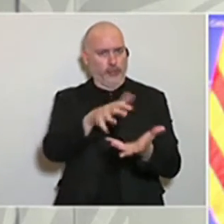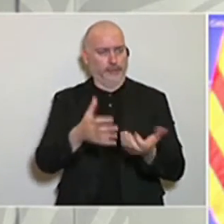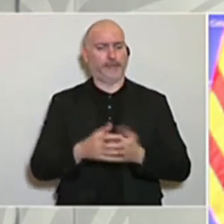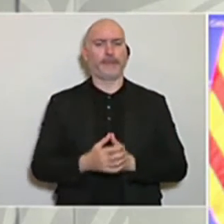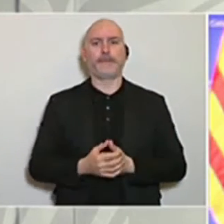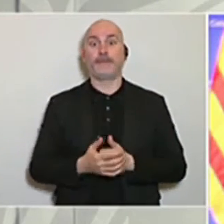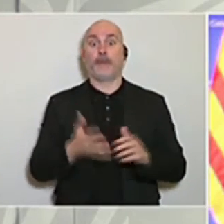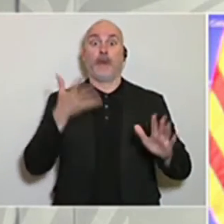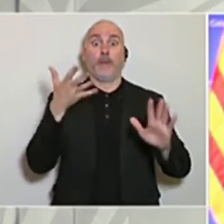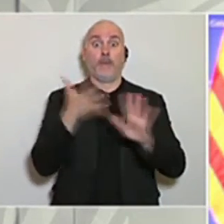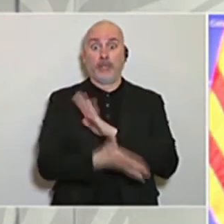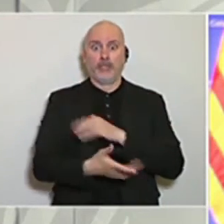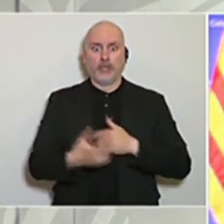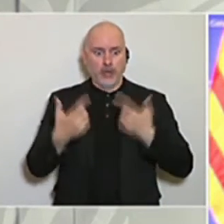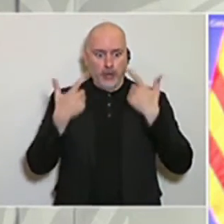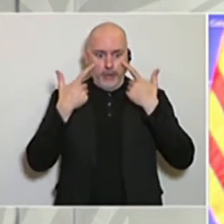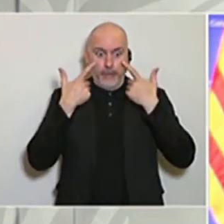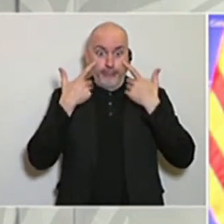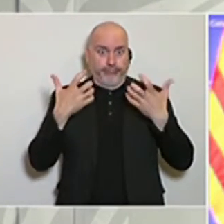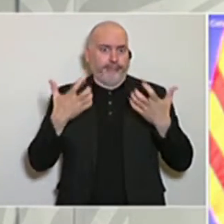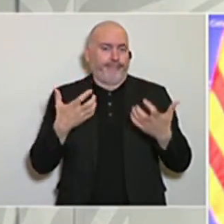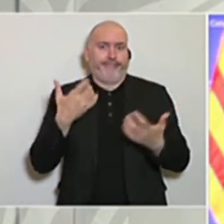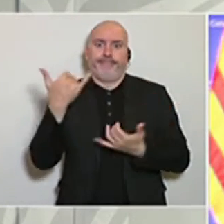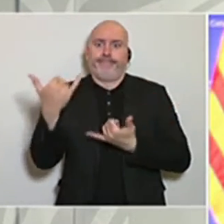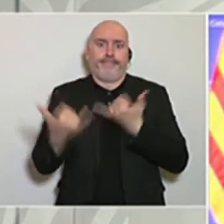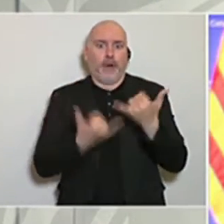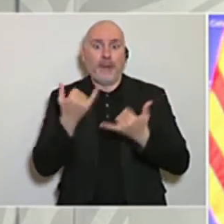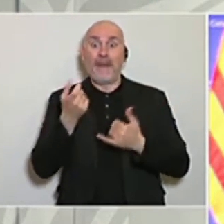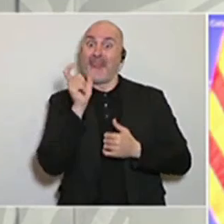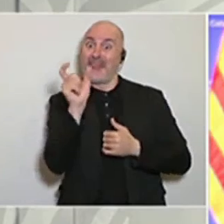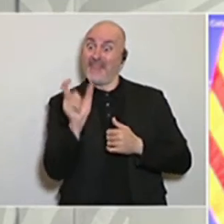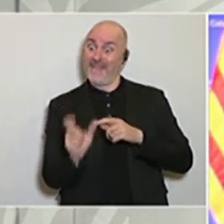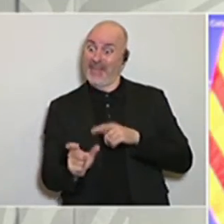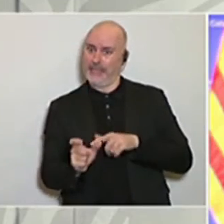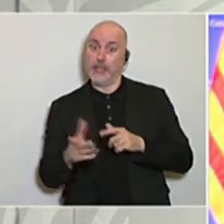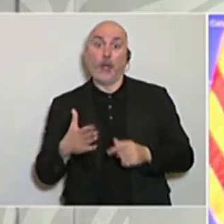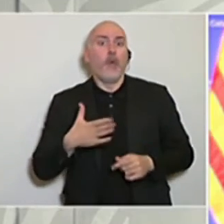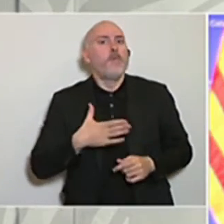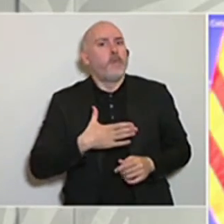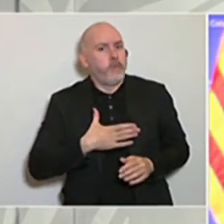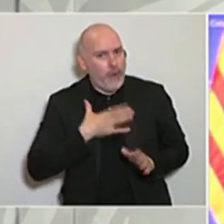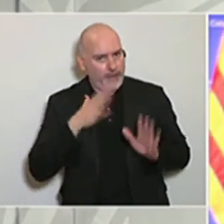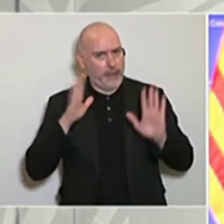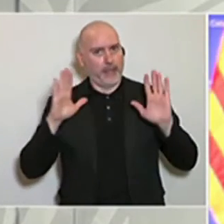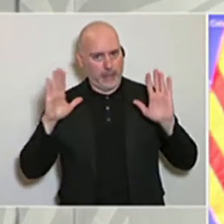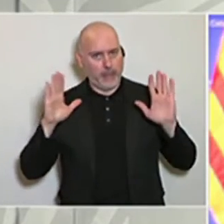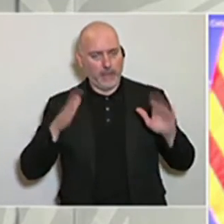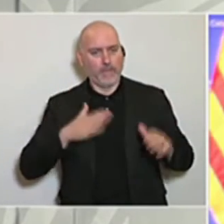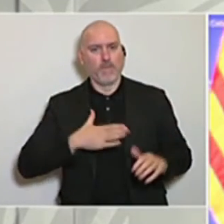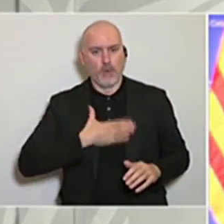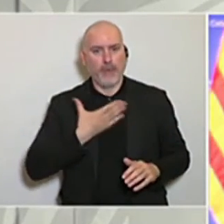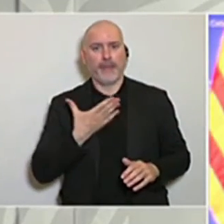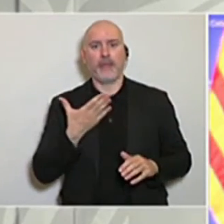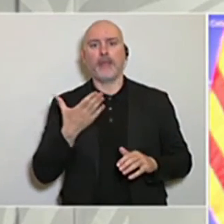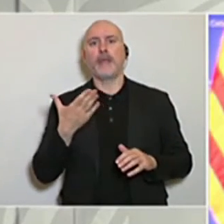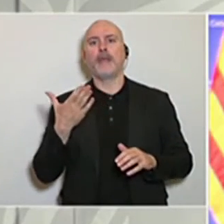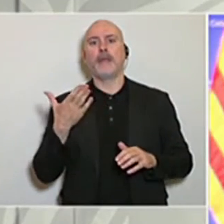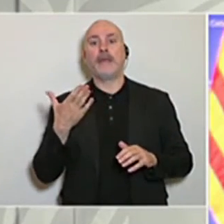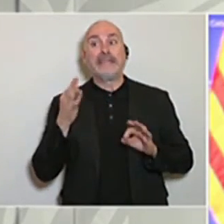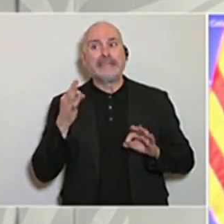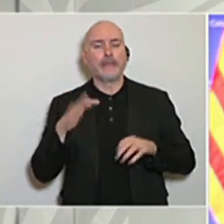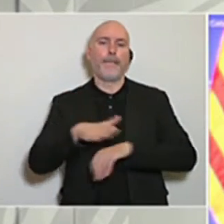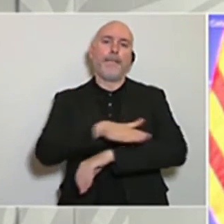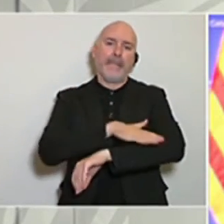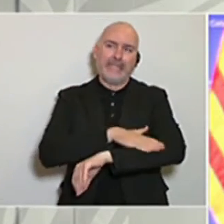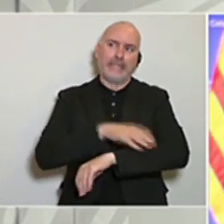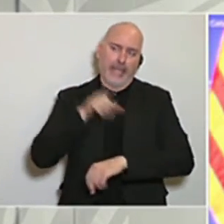Vemos, por lo tanto, que el problema con las cifras quizás sea también del